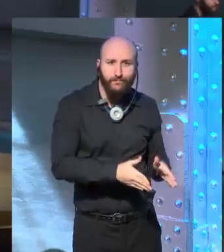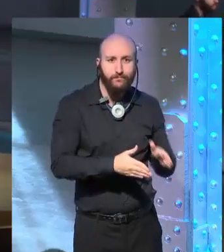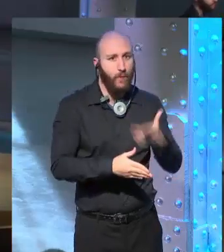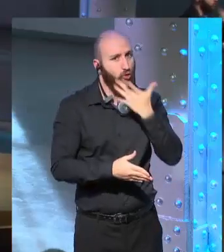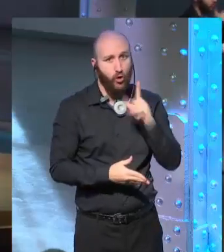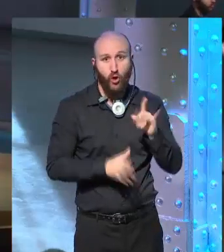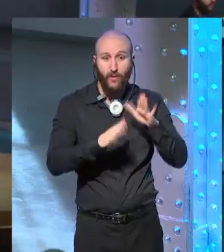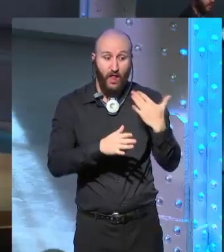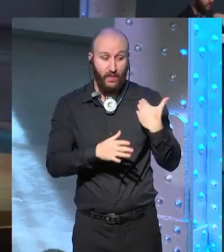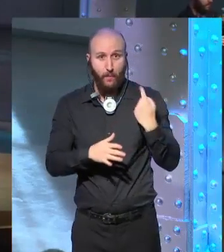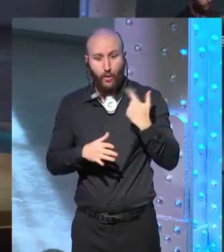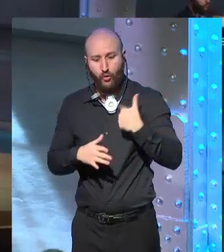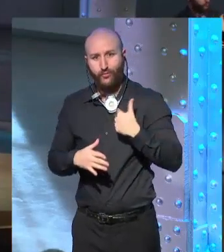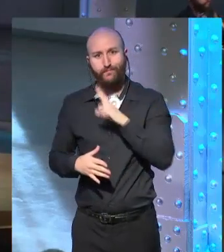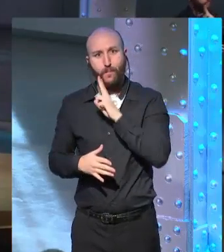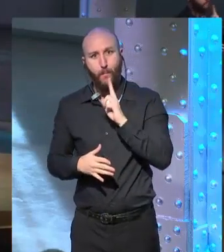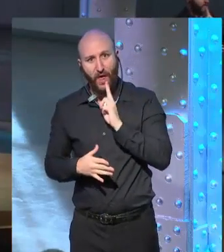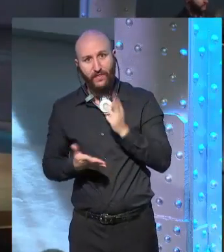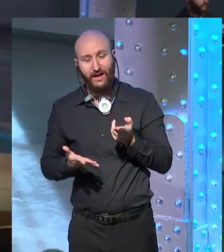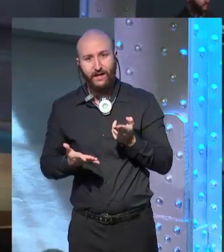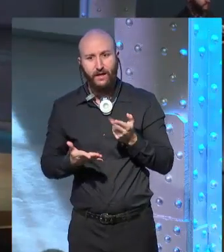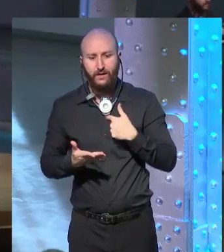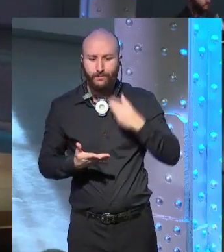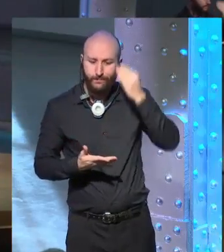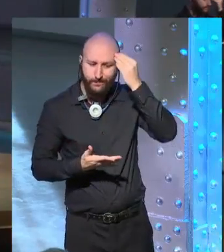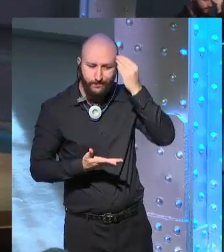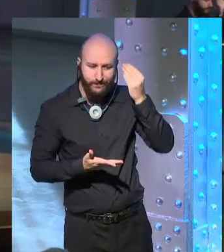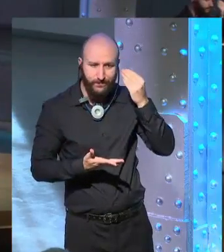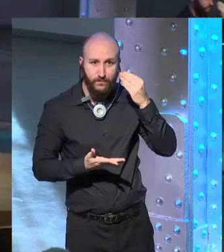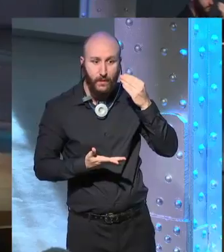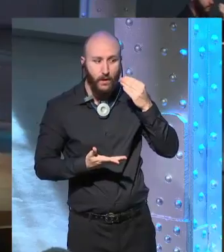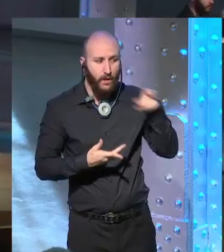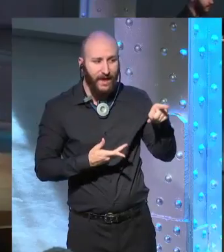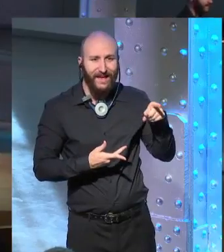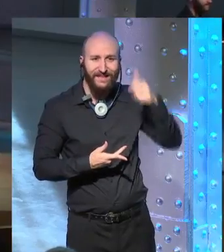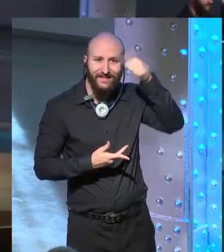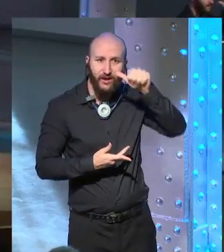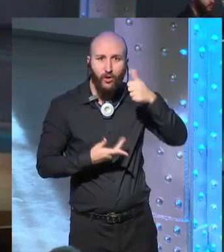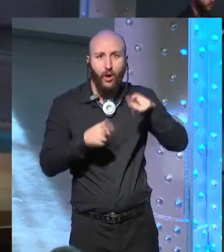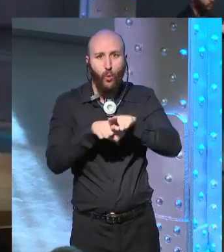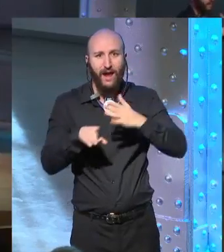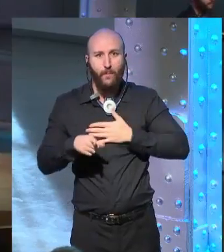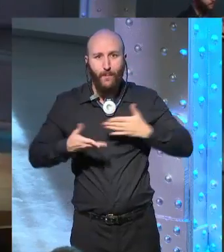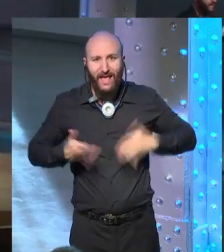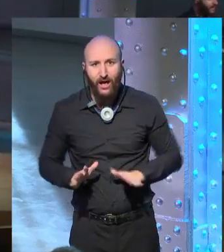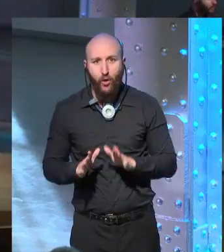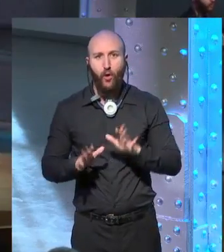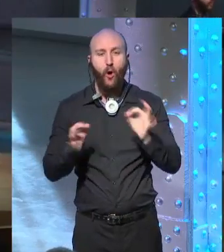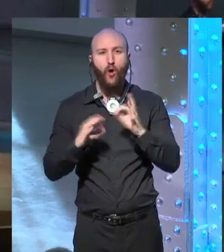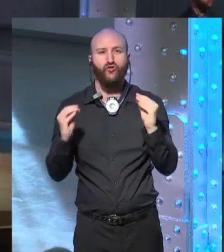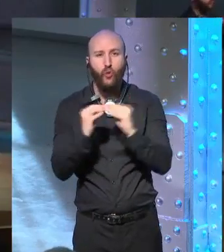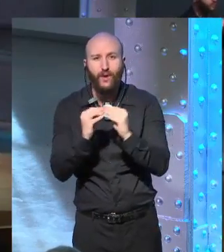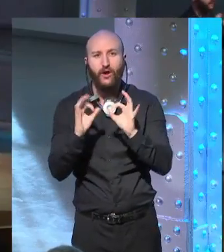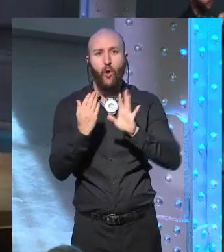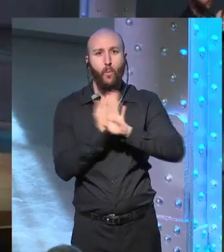ser madre, y pensé que Taylor Clemente podía ser mi hijo, podía ser mi sobrino, mi primo, mi